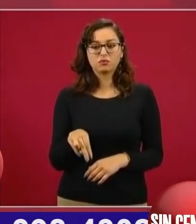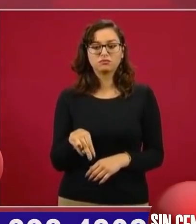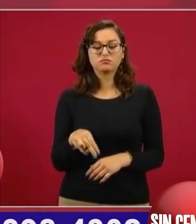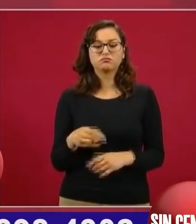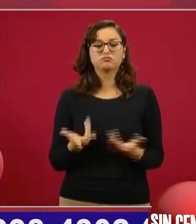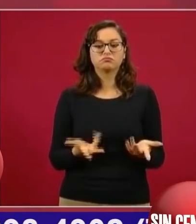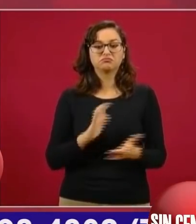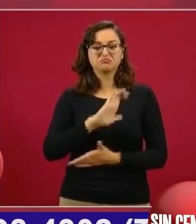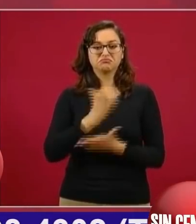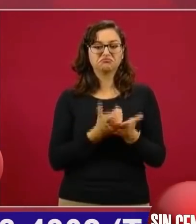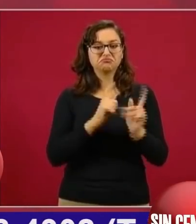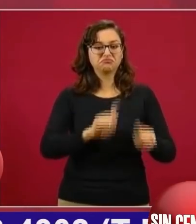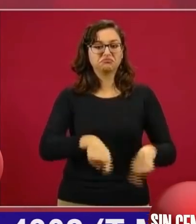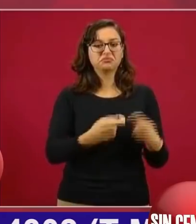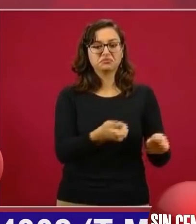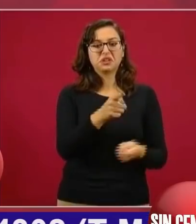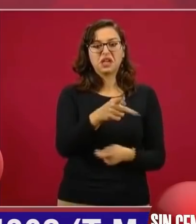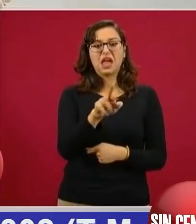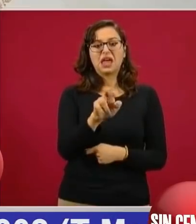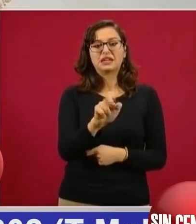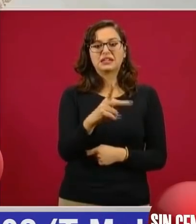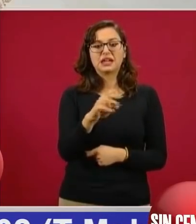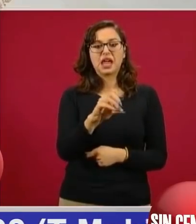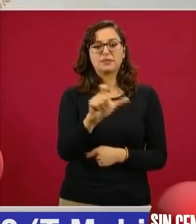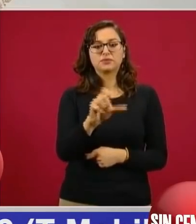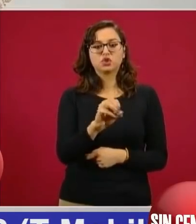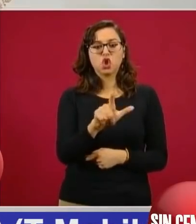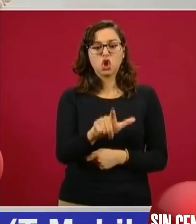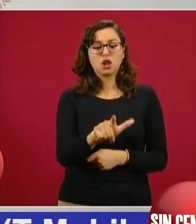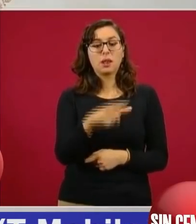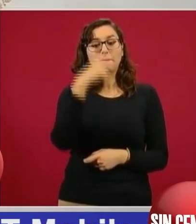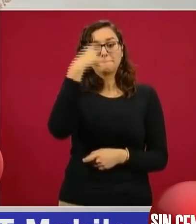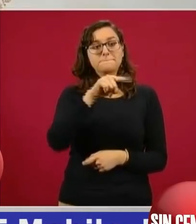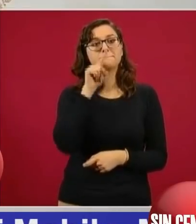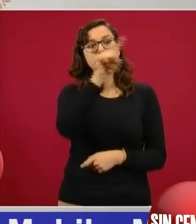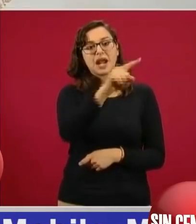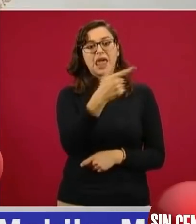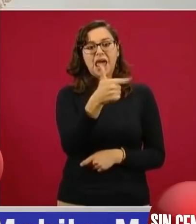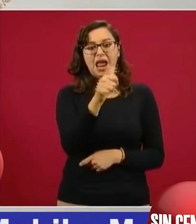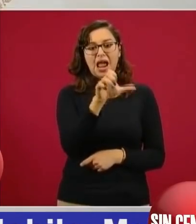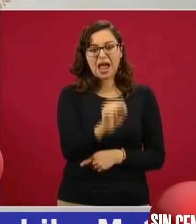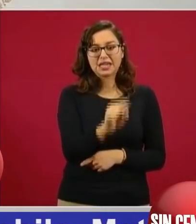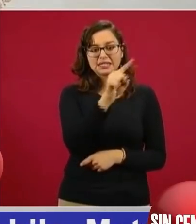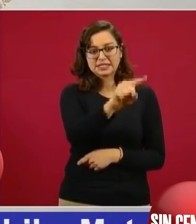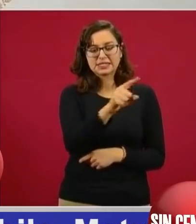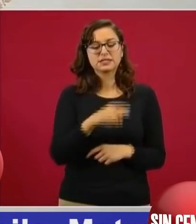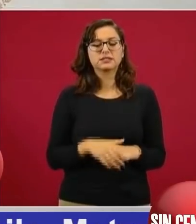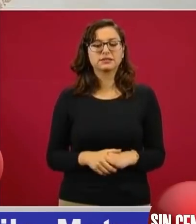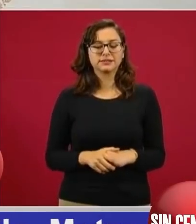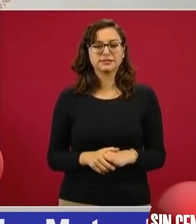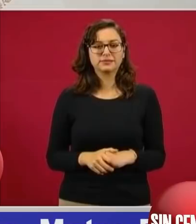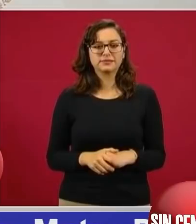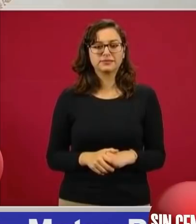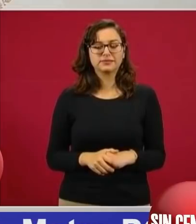a Repsol para sacar gas en la cuenca de Burgos.